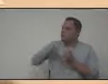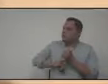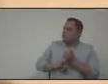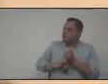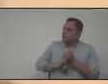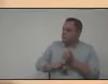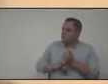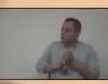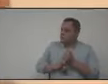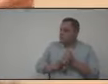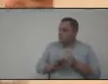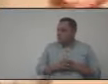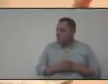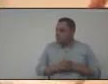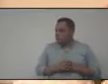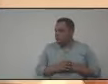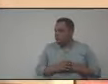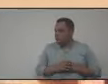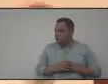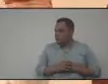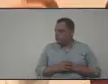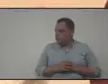las famosas